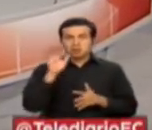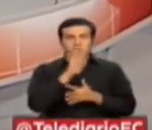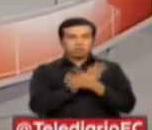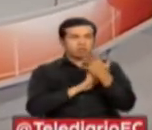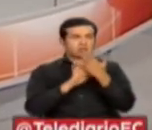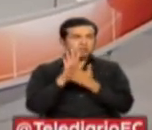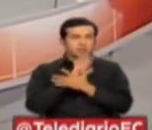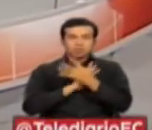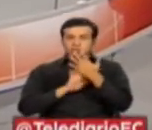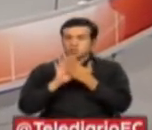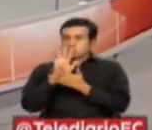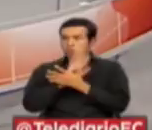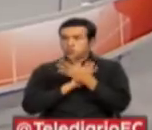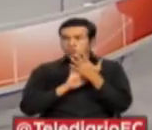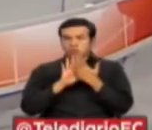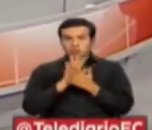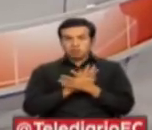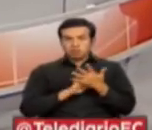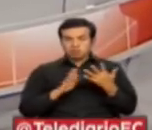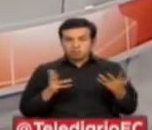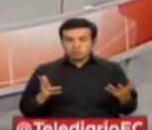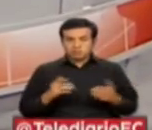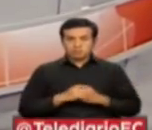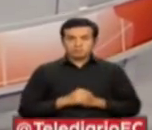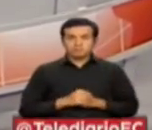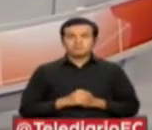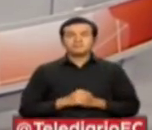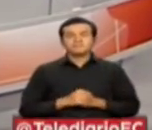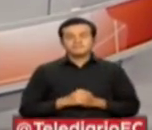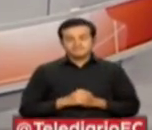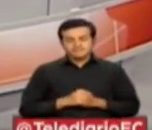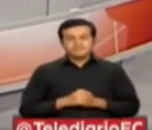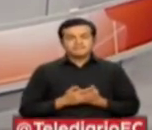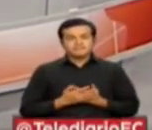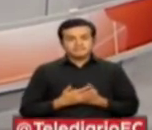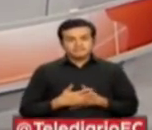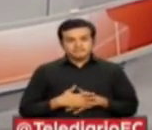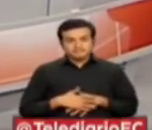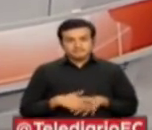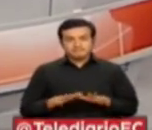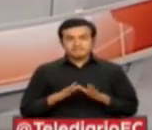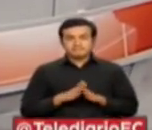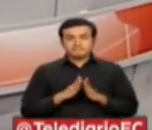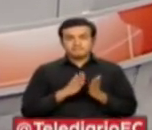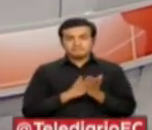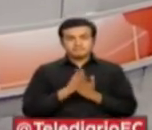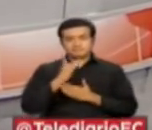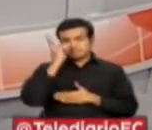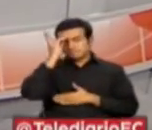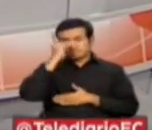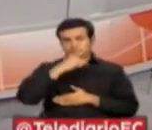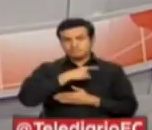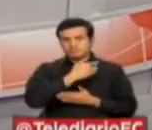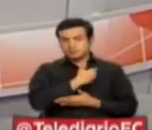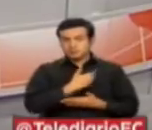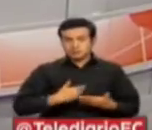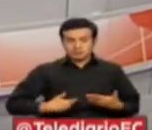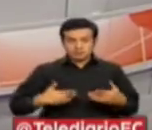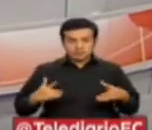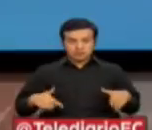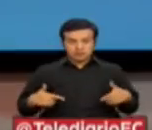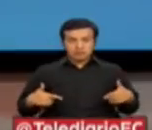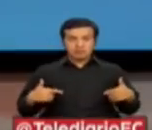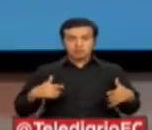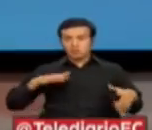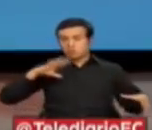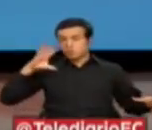en buena medida puede consolidar, aclarar estas cifras. Sí, porque finalmente es el rumbo decidido por el presidente Moreno y no toda